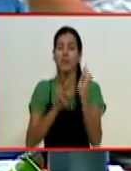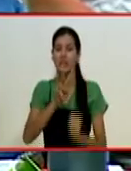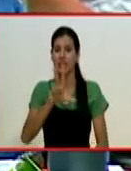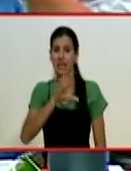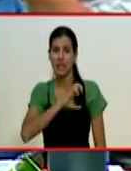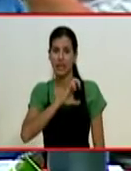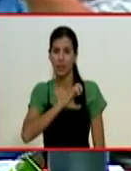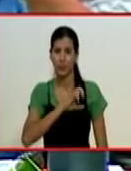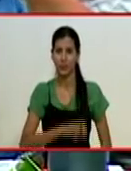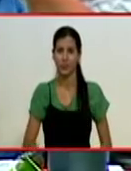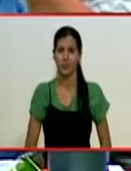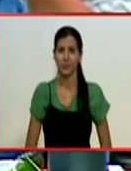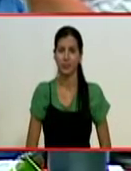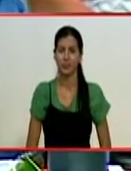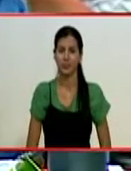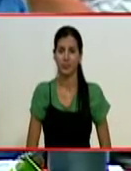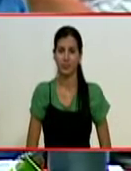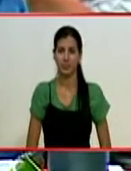enero.